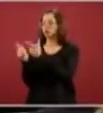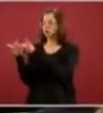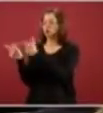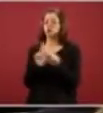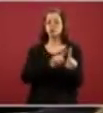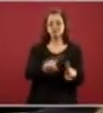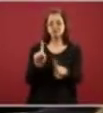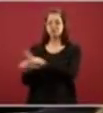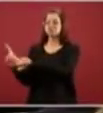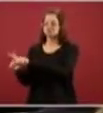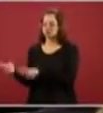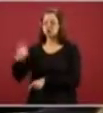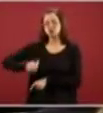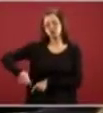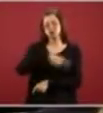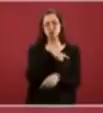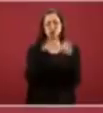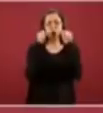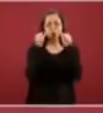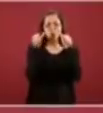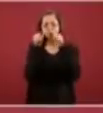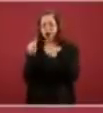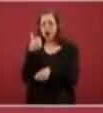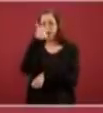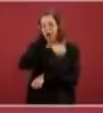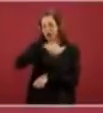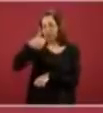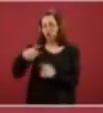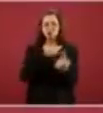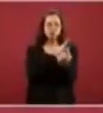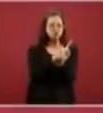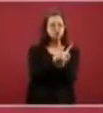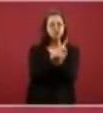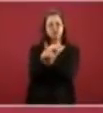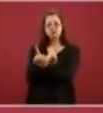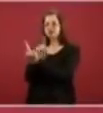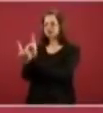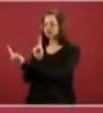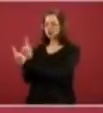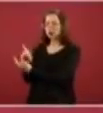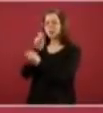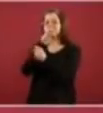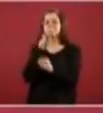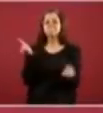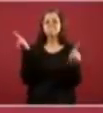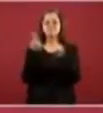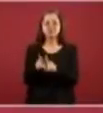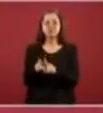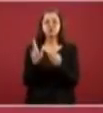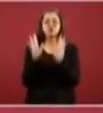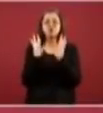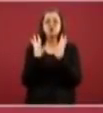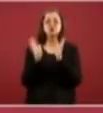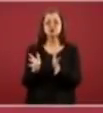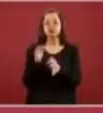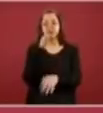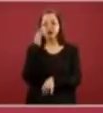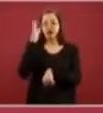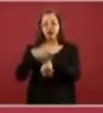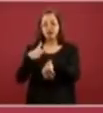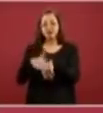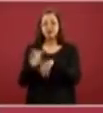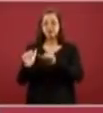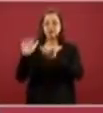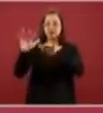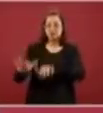Azul. Está siendo atendido cada uno de los casos. Incluso hemos dado soporte con cobertura de seguridad en el desarrollo de diversas